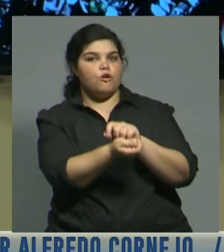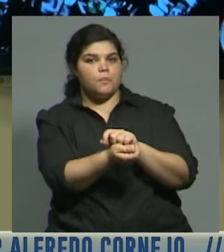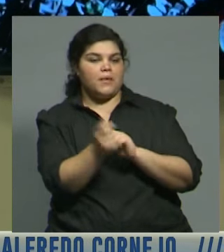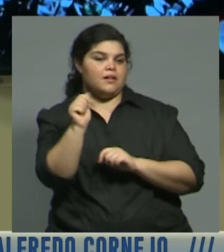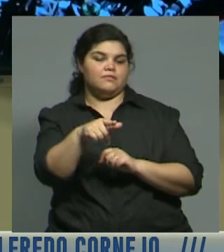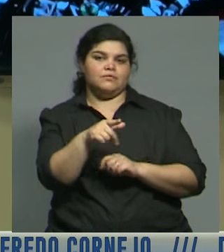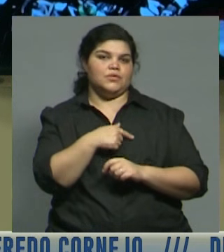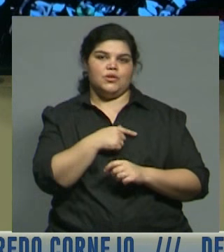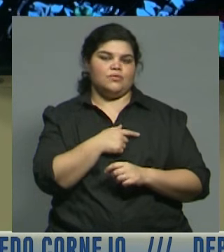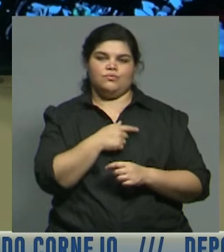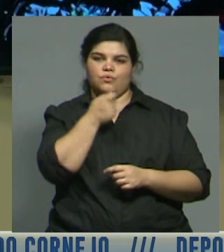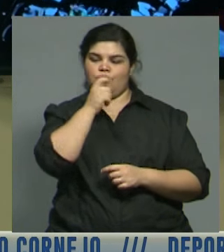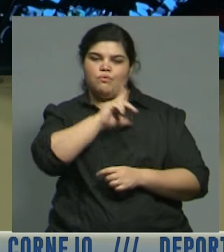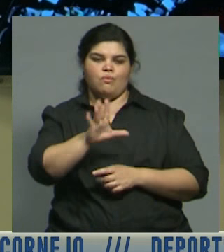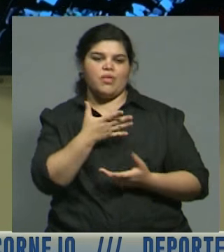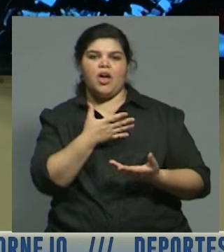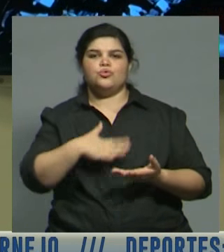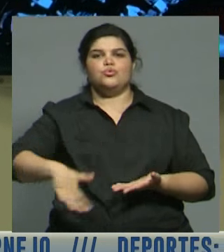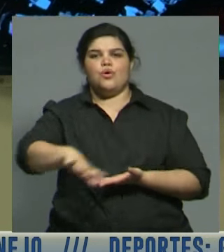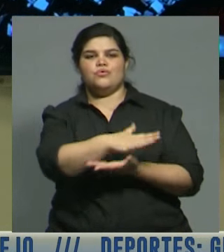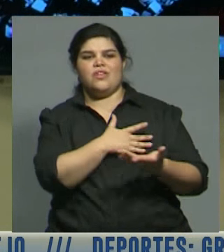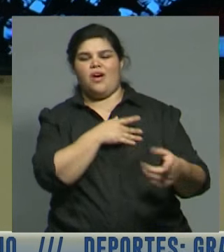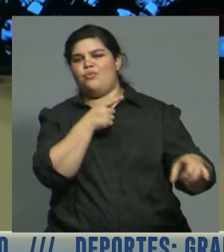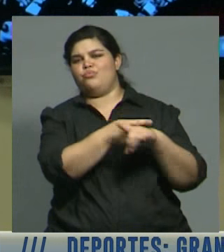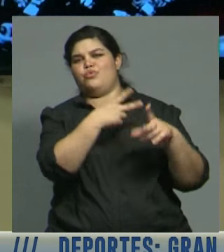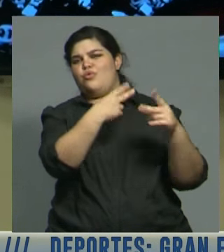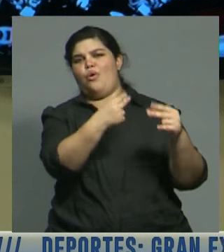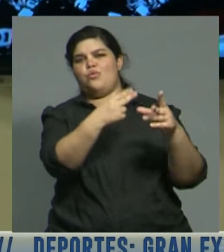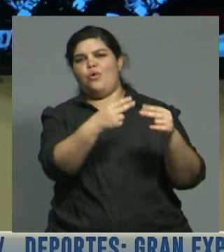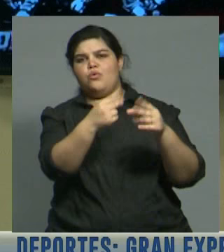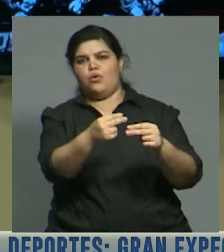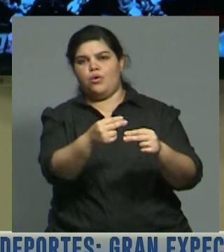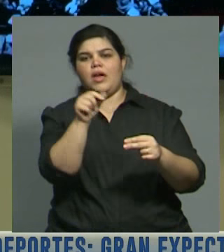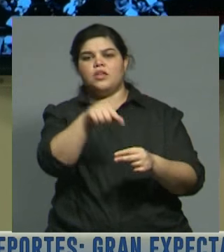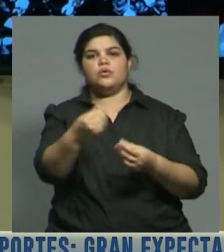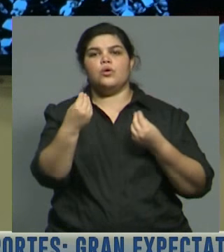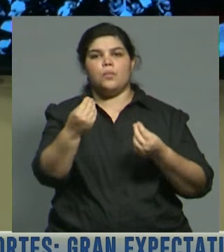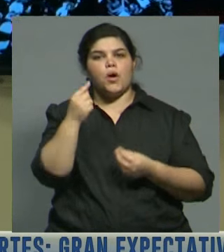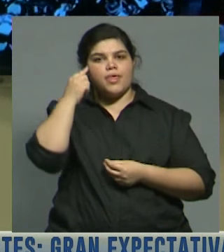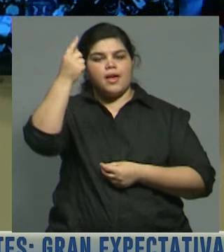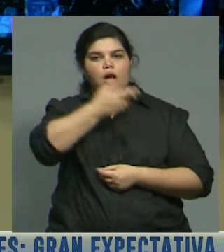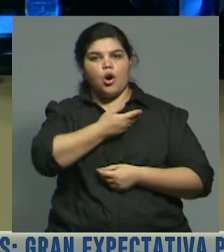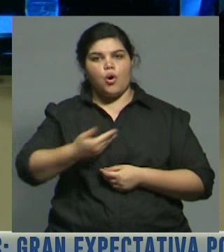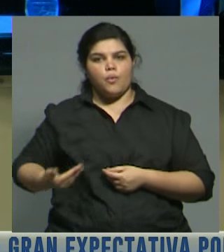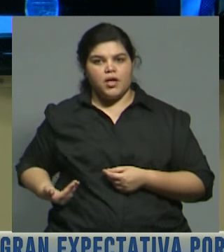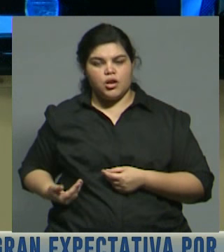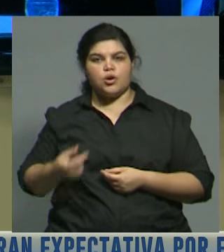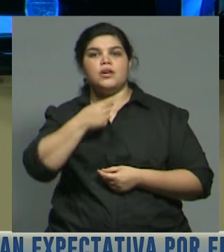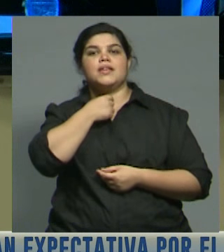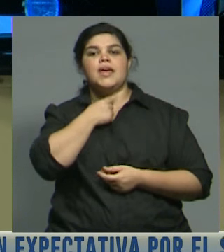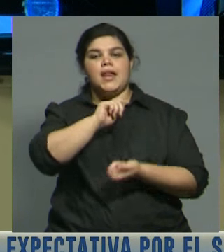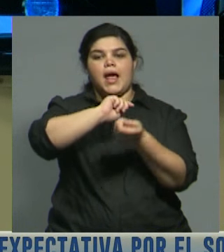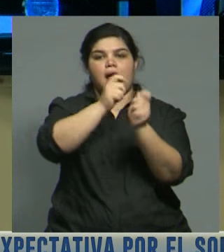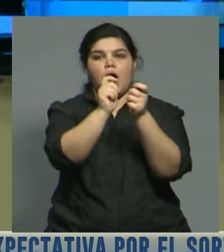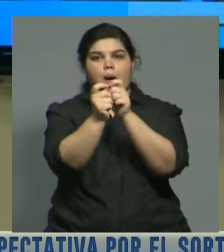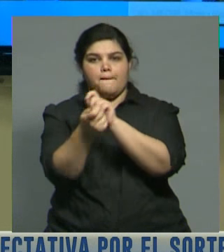muy resistida por buena parte de la sociedad, es parte de una nueva iniciativa por parte del gobierno de propender ciertas reformas de manera